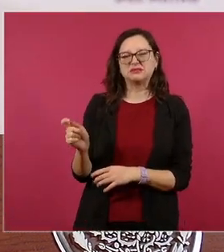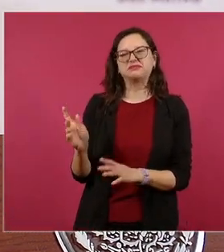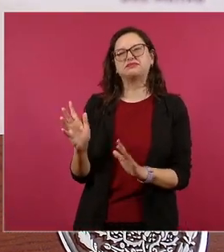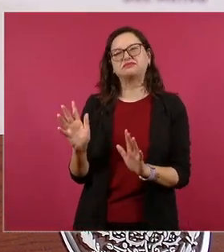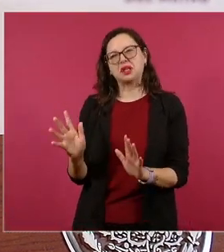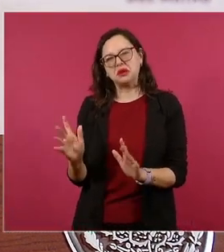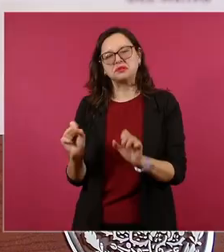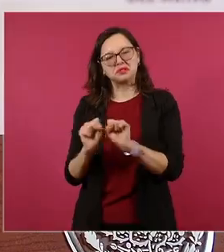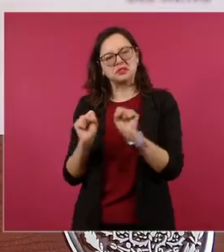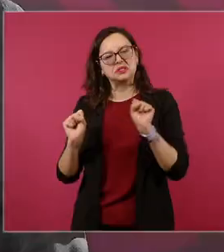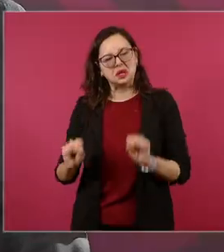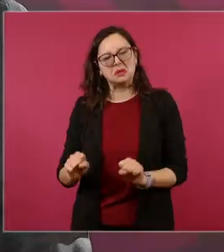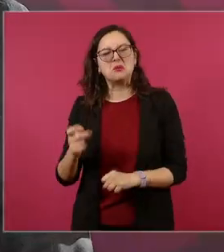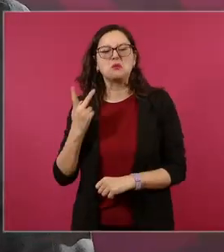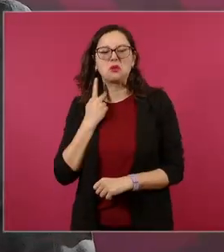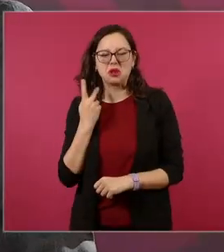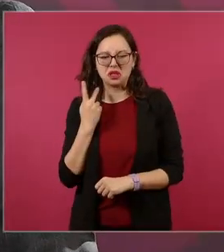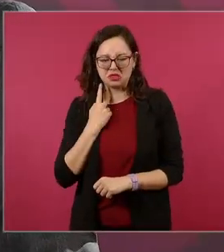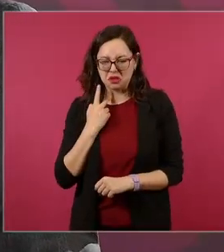político